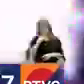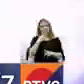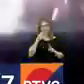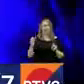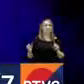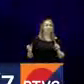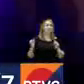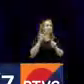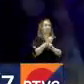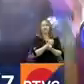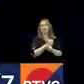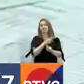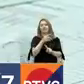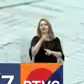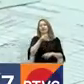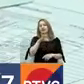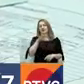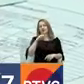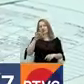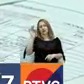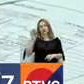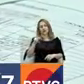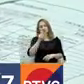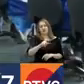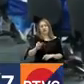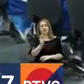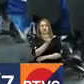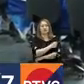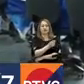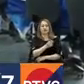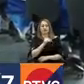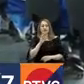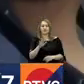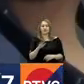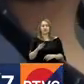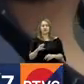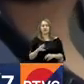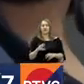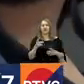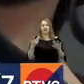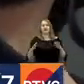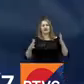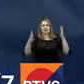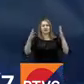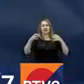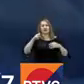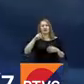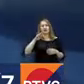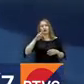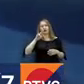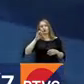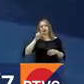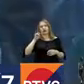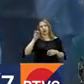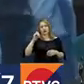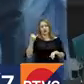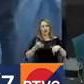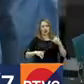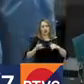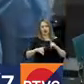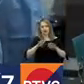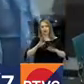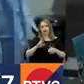llegar hoy al 75% de la población vacunada ante la cercanía del festival petronio álvarez de los juegos panamericanos